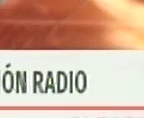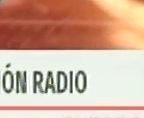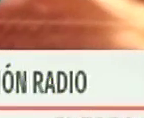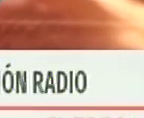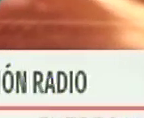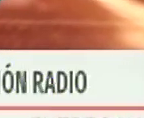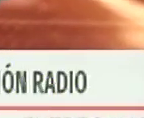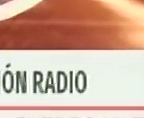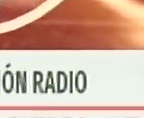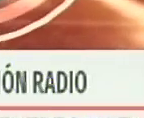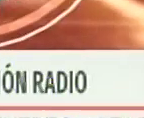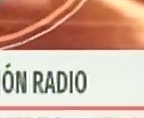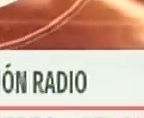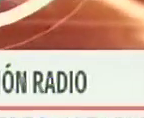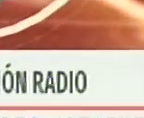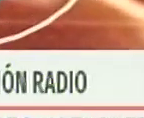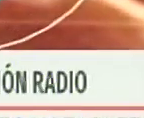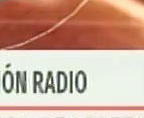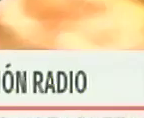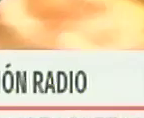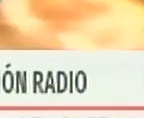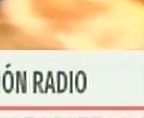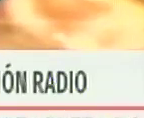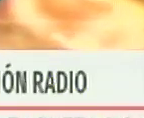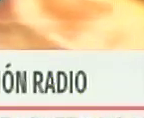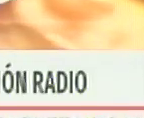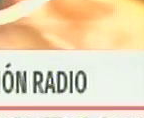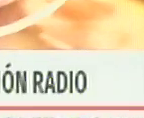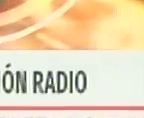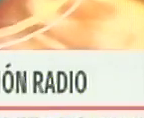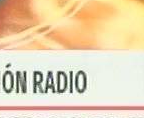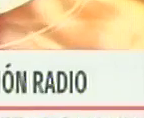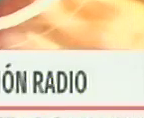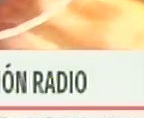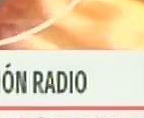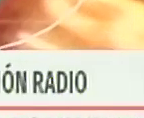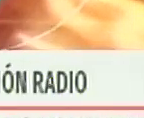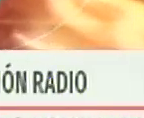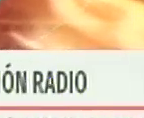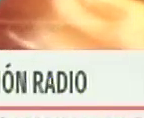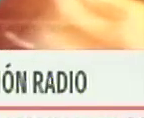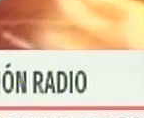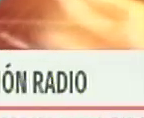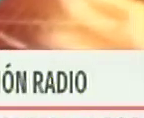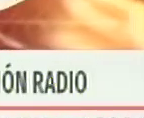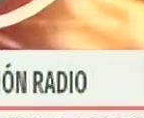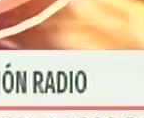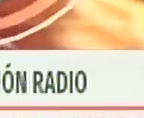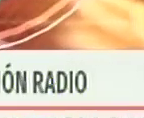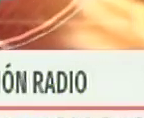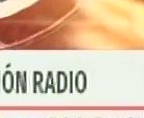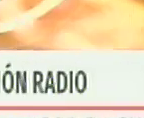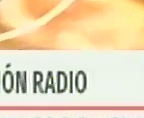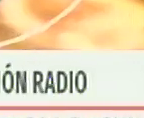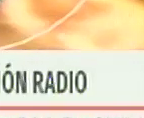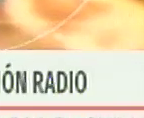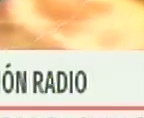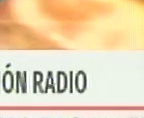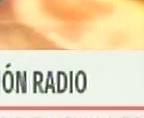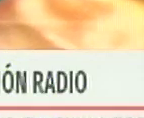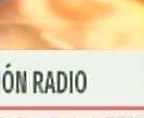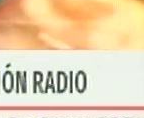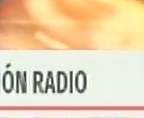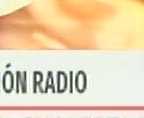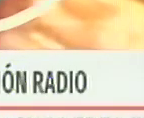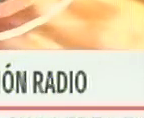cívico-militar. Y en esa unión cívico-militar, Maripili, está la garantía de nosotros poder resolver nuestros problemas, pero está también la